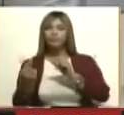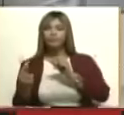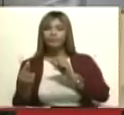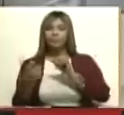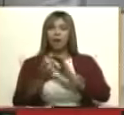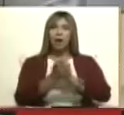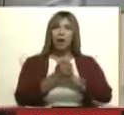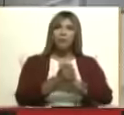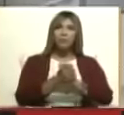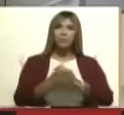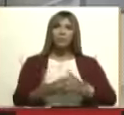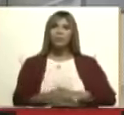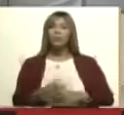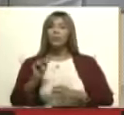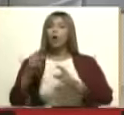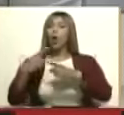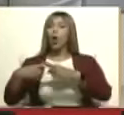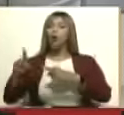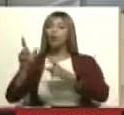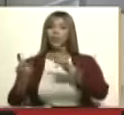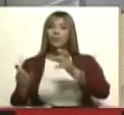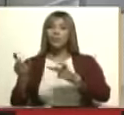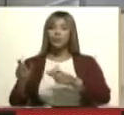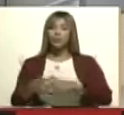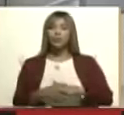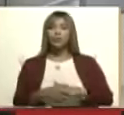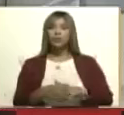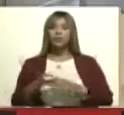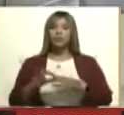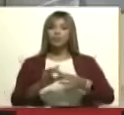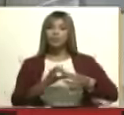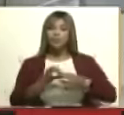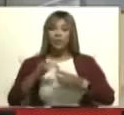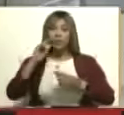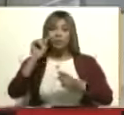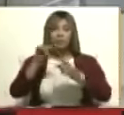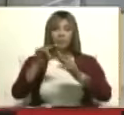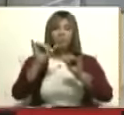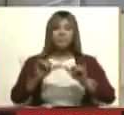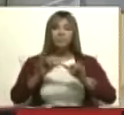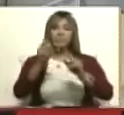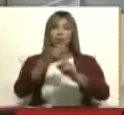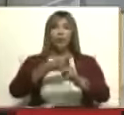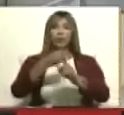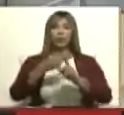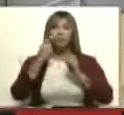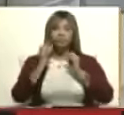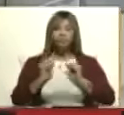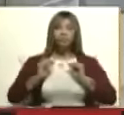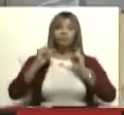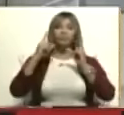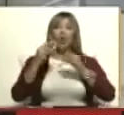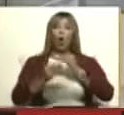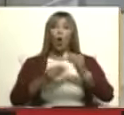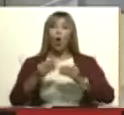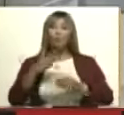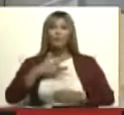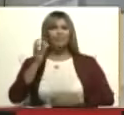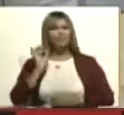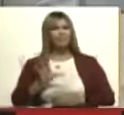amigos y personas, obviamente, compañeros de lucha. Es impresionante ver la manera como les